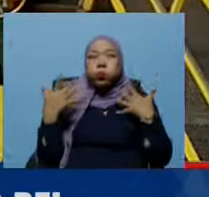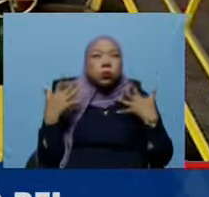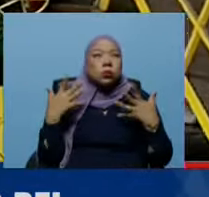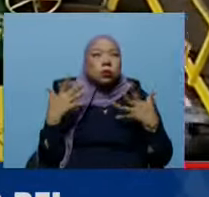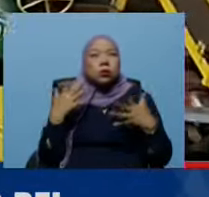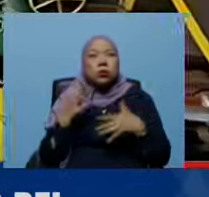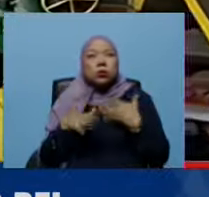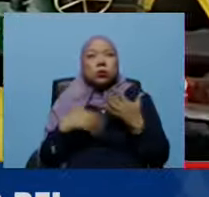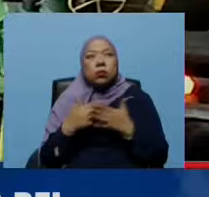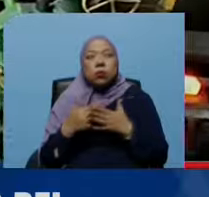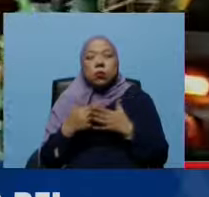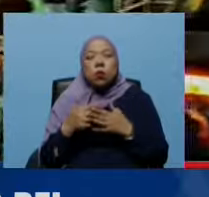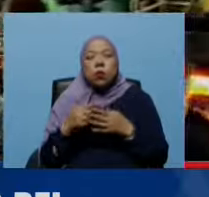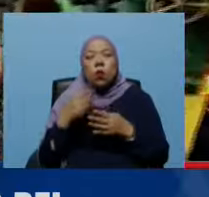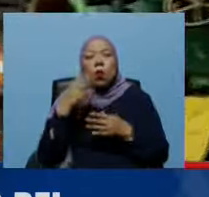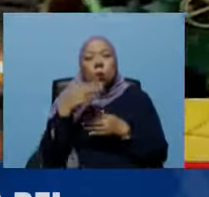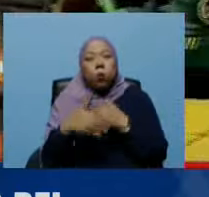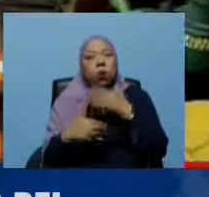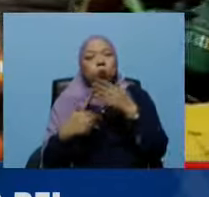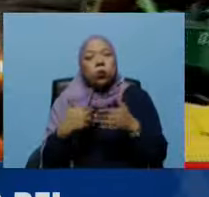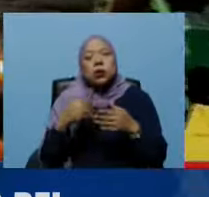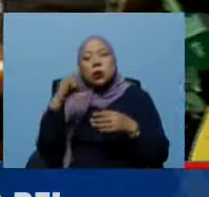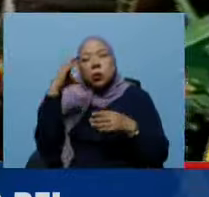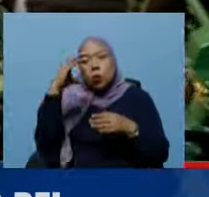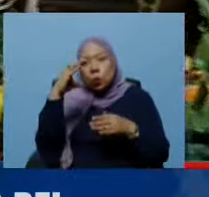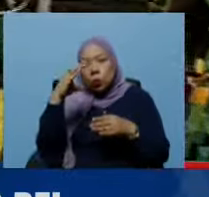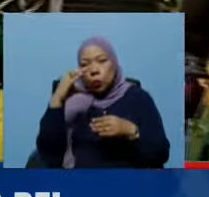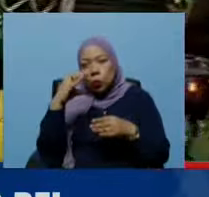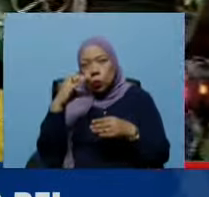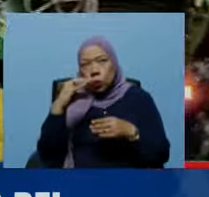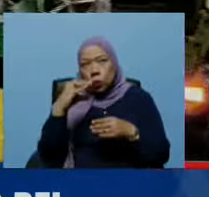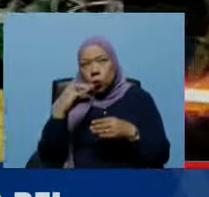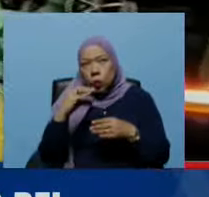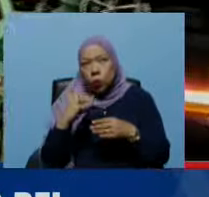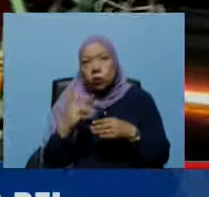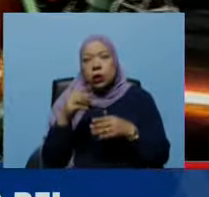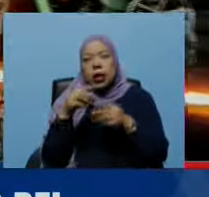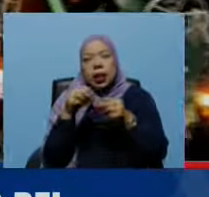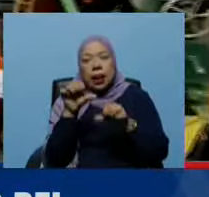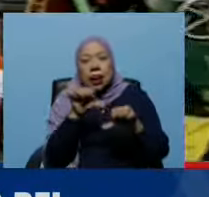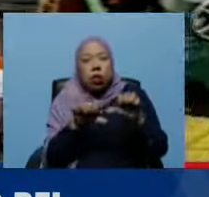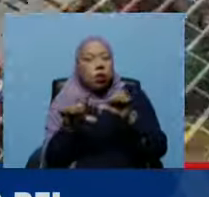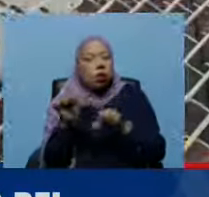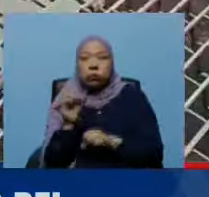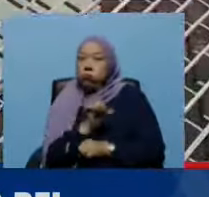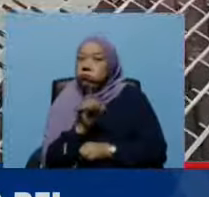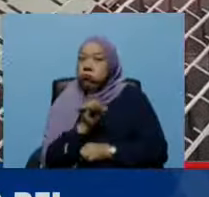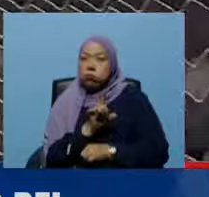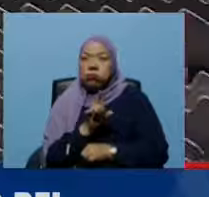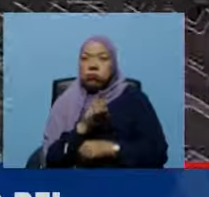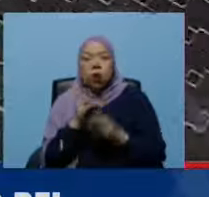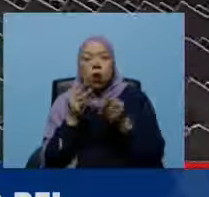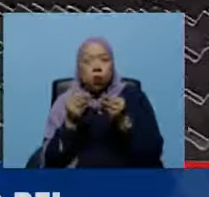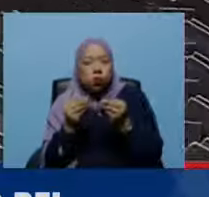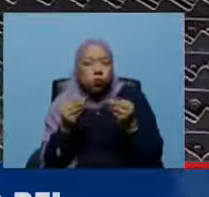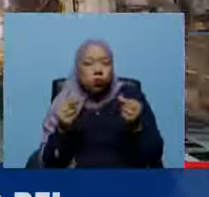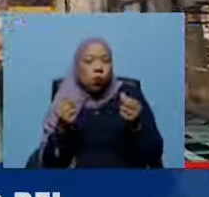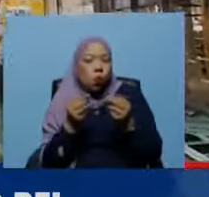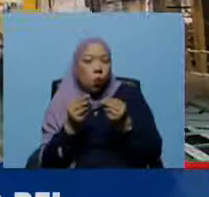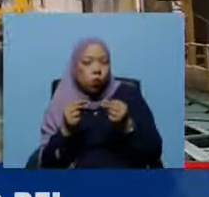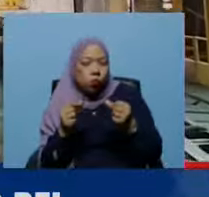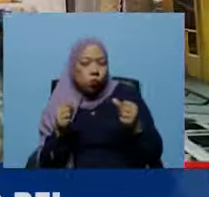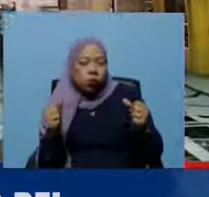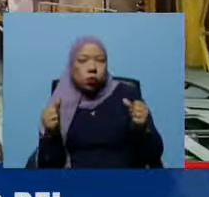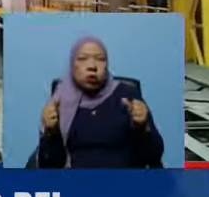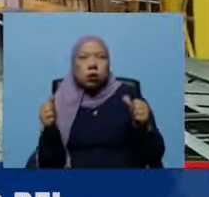La palanquilla le meten candela, reducen a líquido. Y el líquido... A pastoso. A pastoso, sí, pues, una